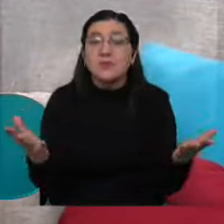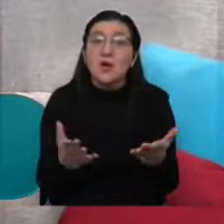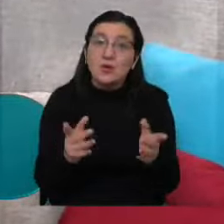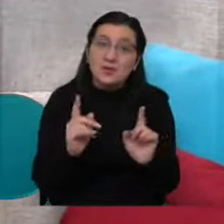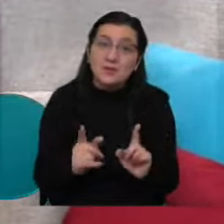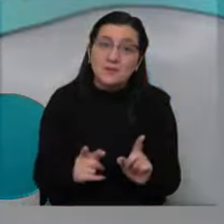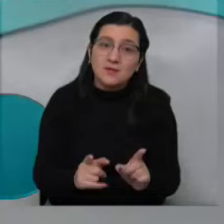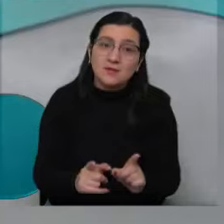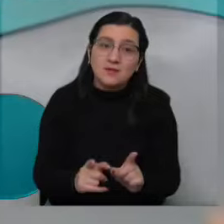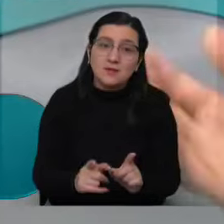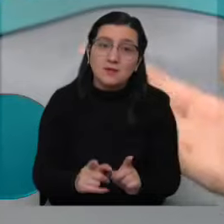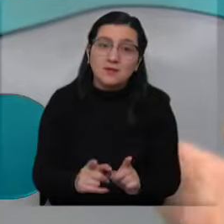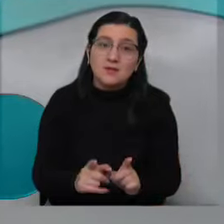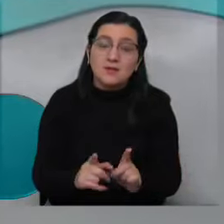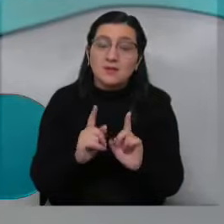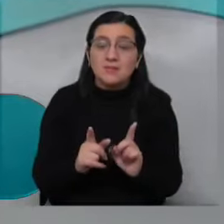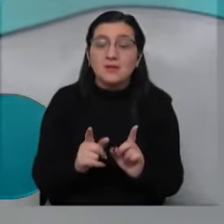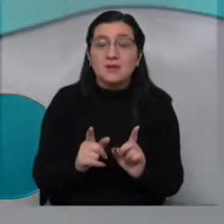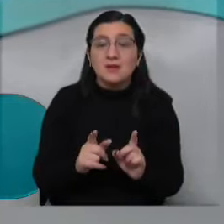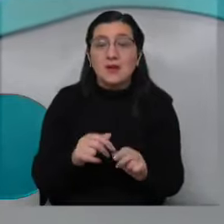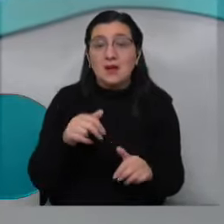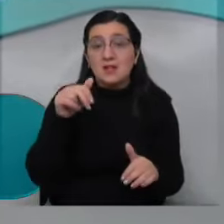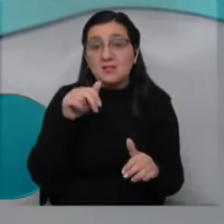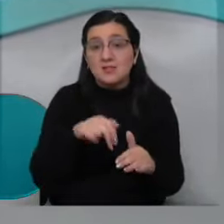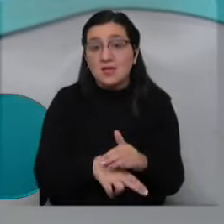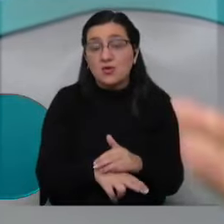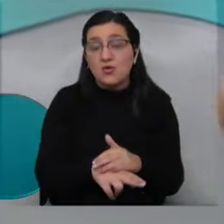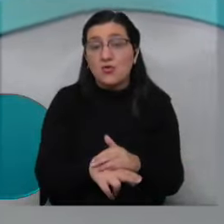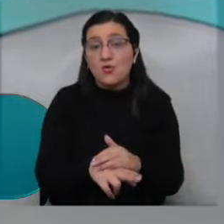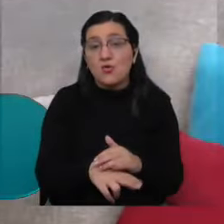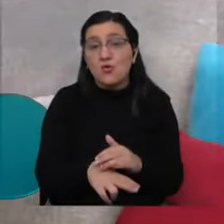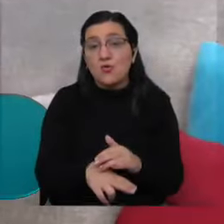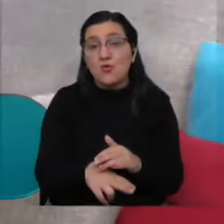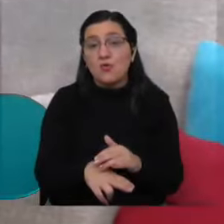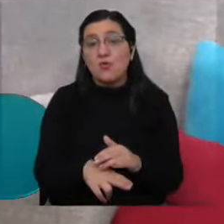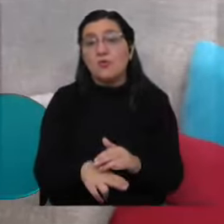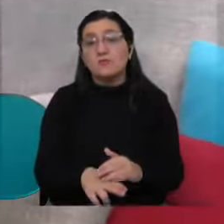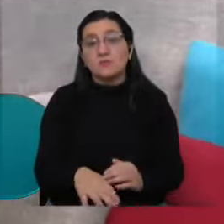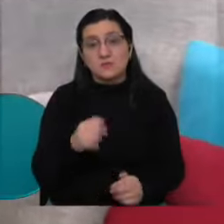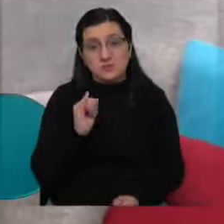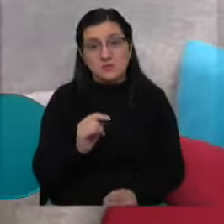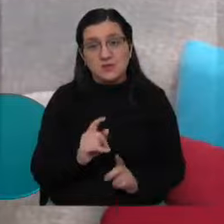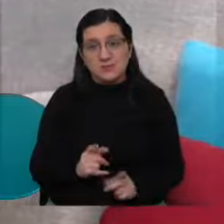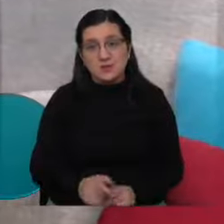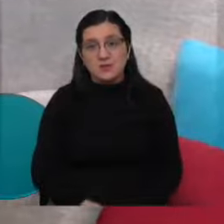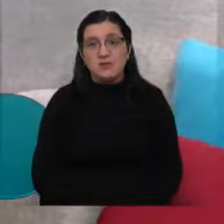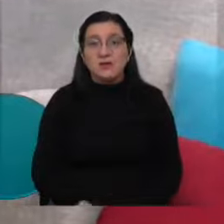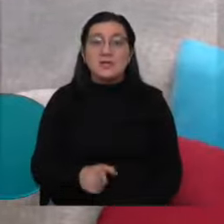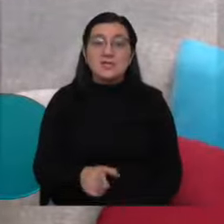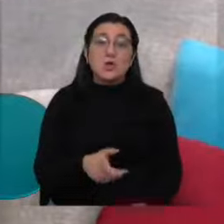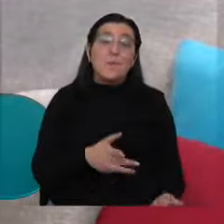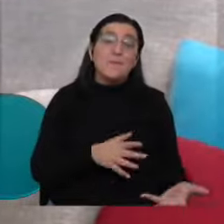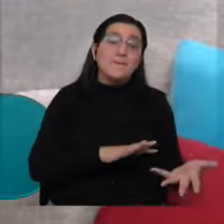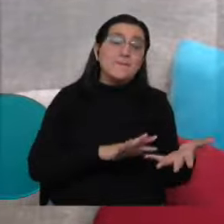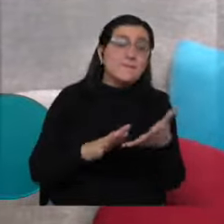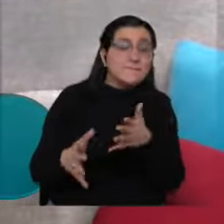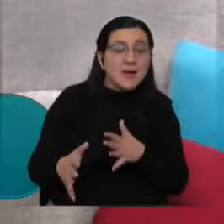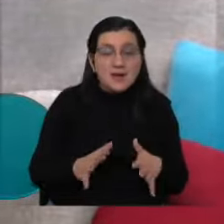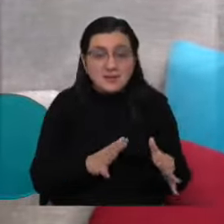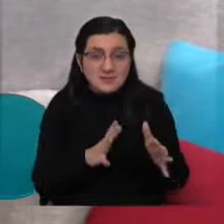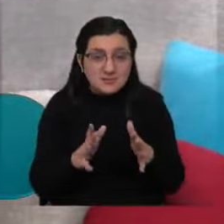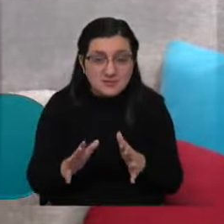sol el entierro y el entierro el entierro tuvo coso ministro minist Sí sí eso Aparentemente según sobre todo la